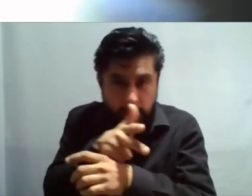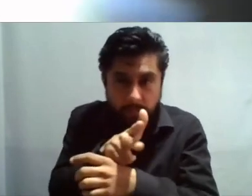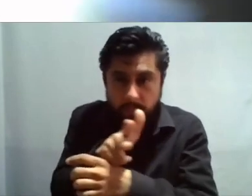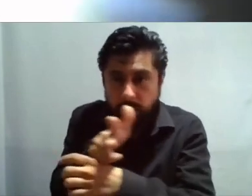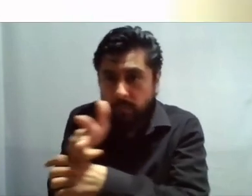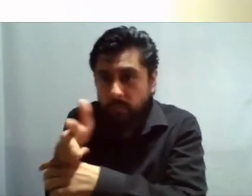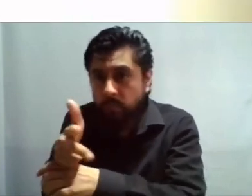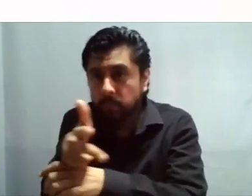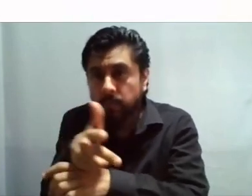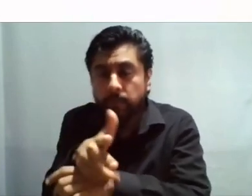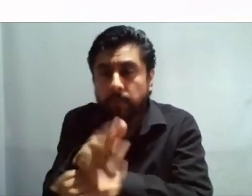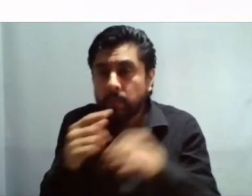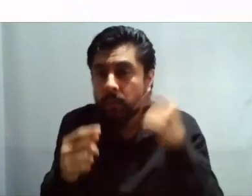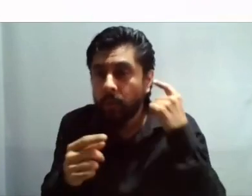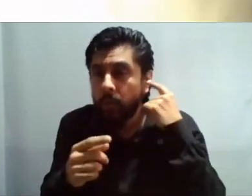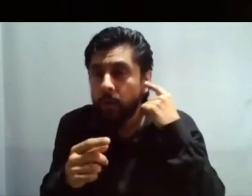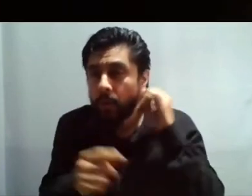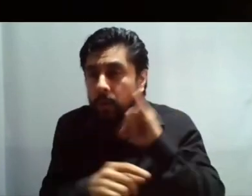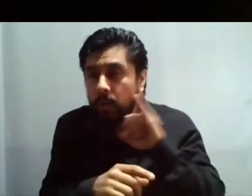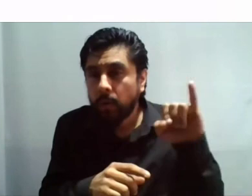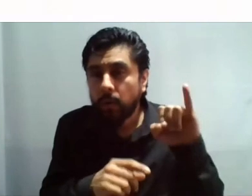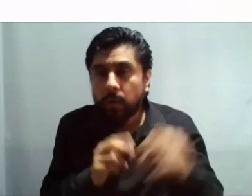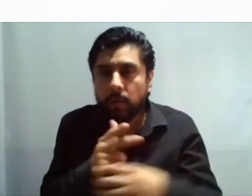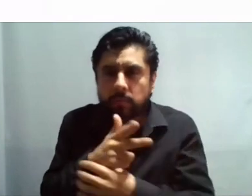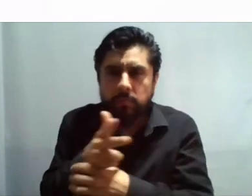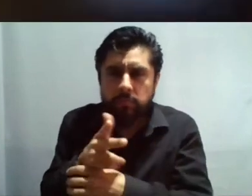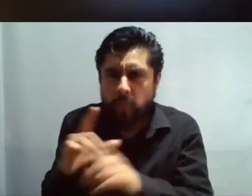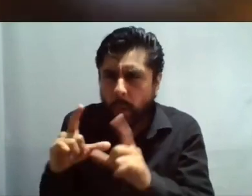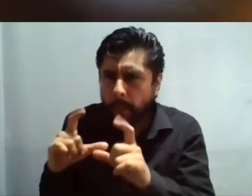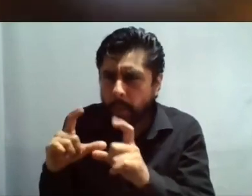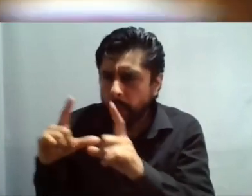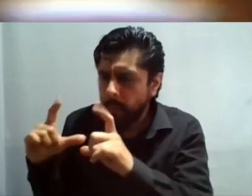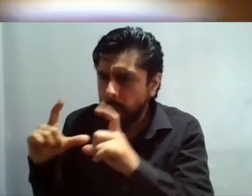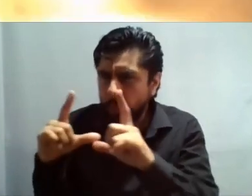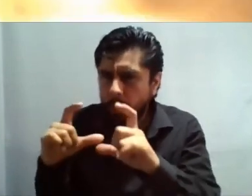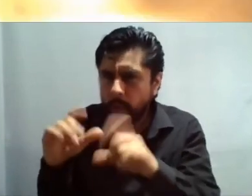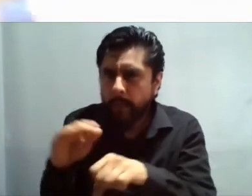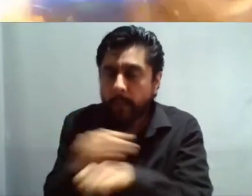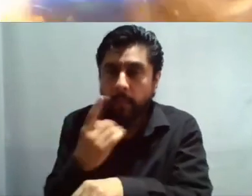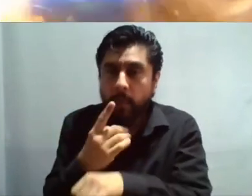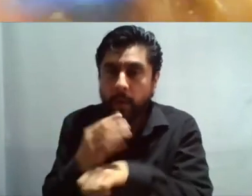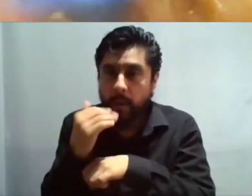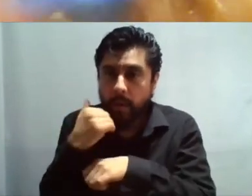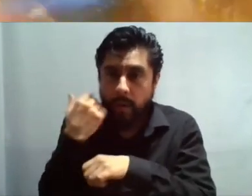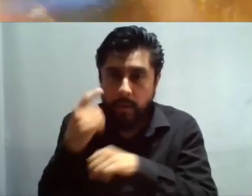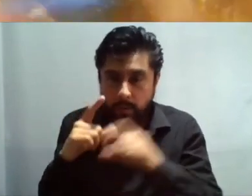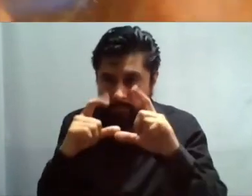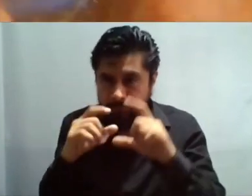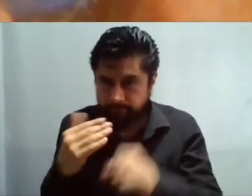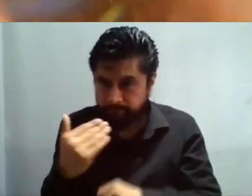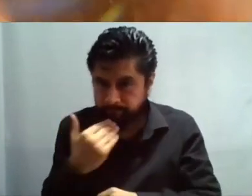entrando al oído izquierdo. Hago varias tomas porque deseo tener una buena